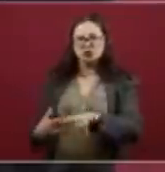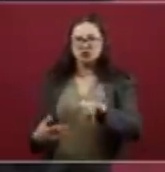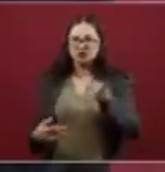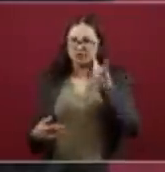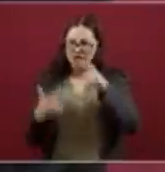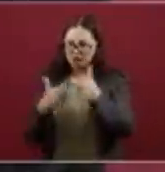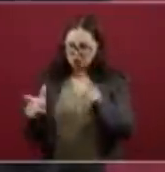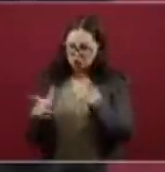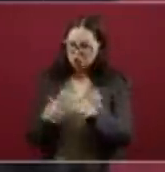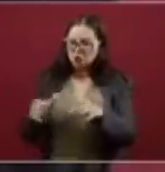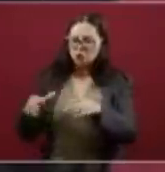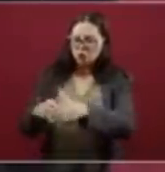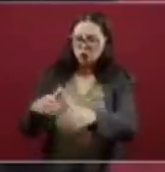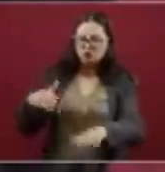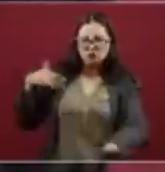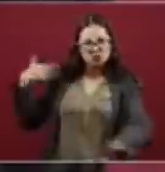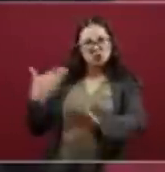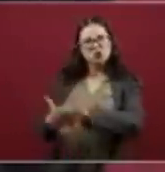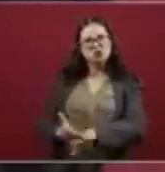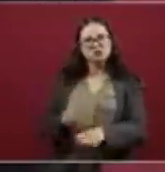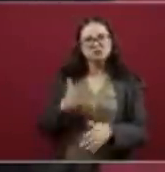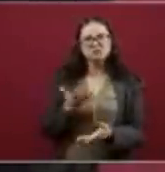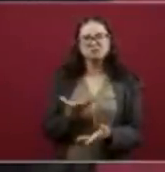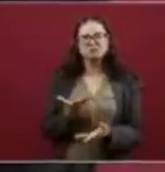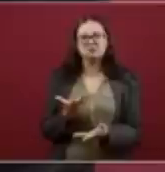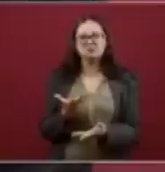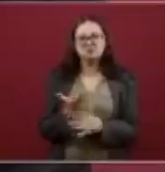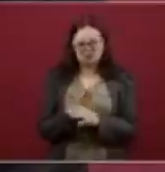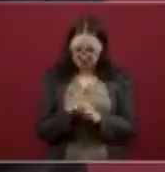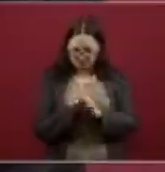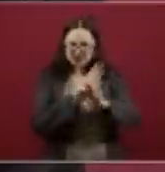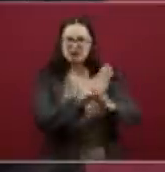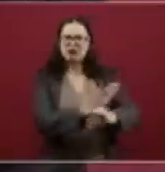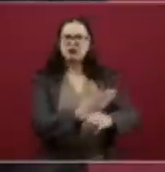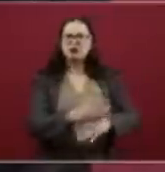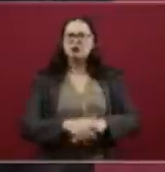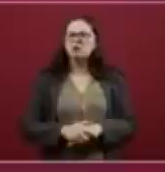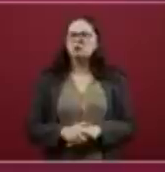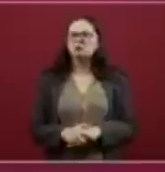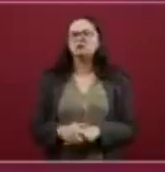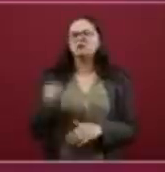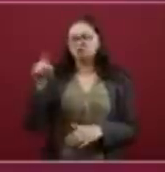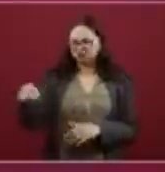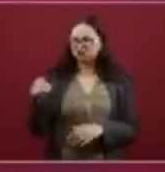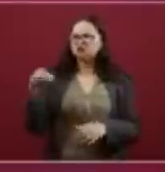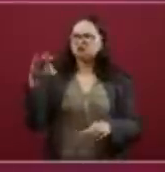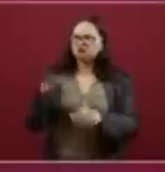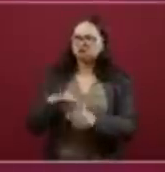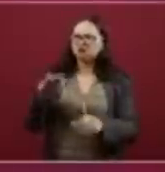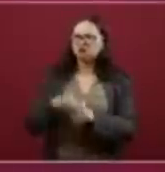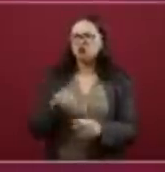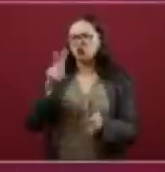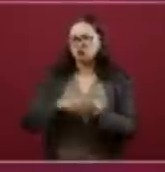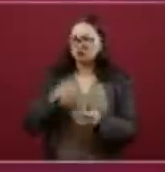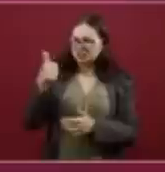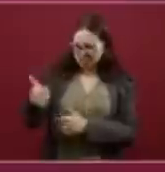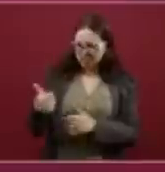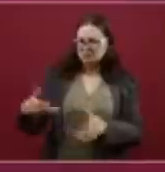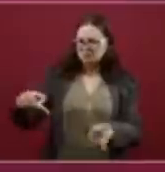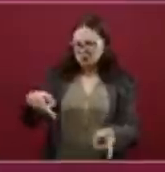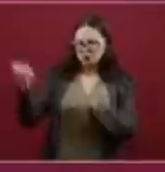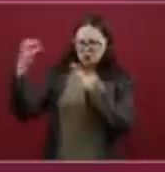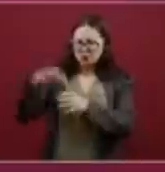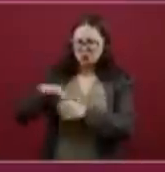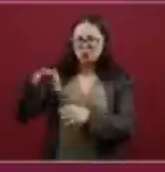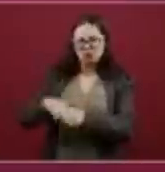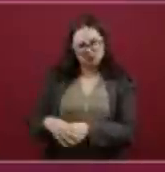que él participó para que se robaran la elección en el 2006.